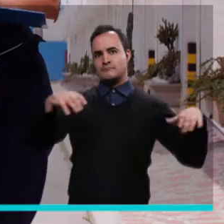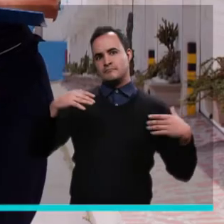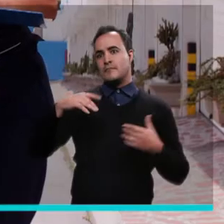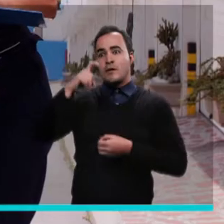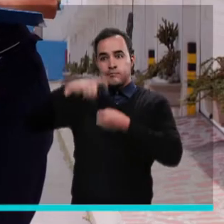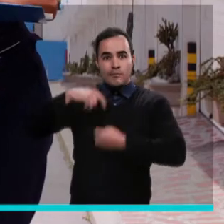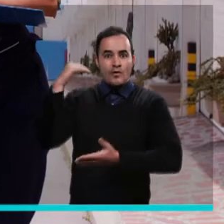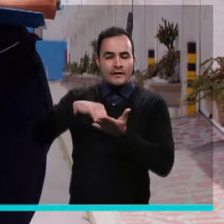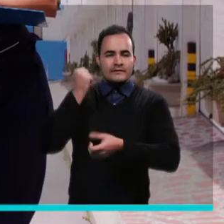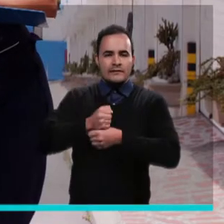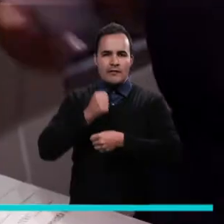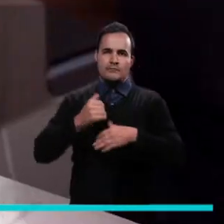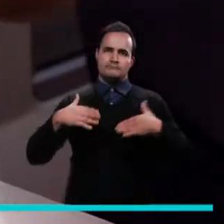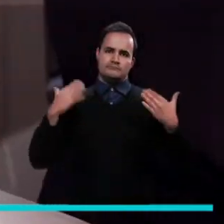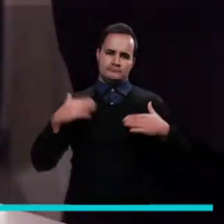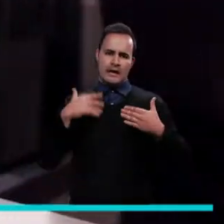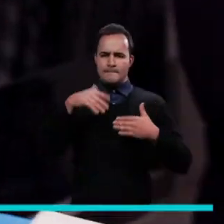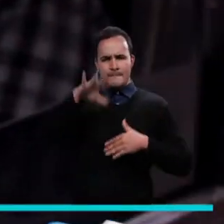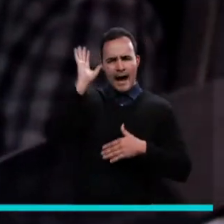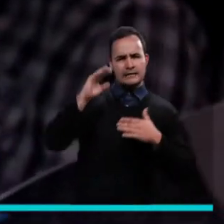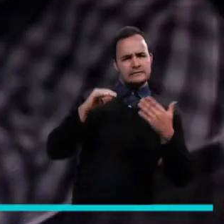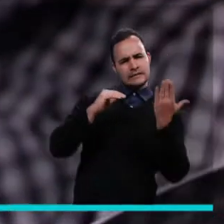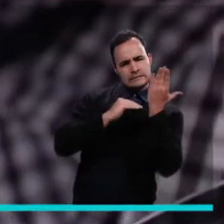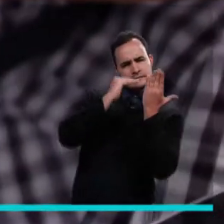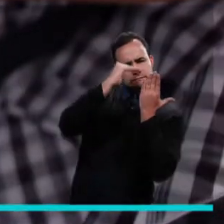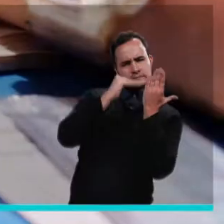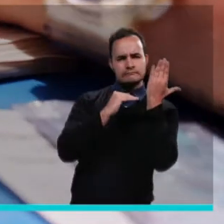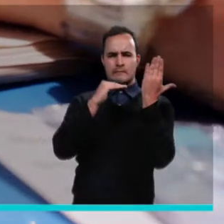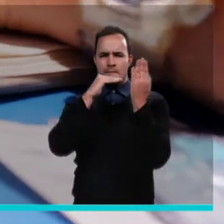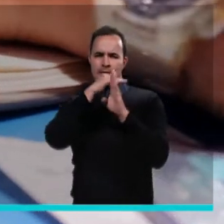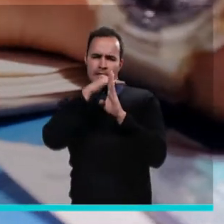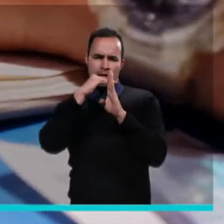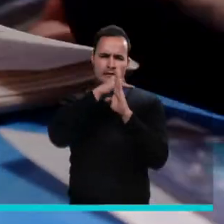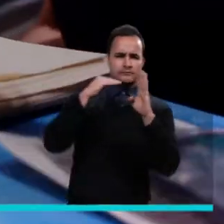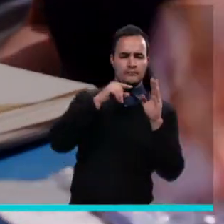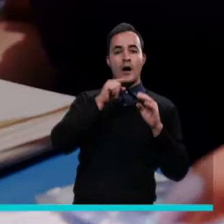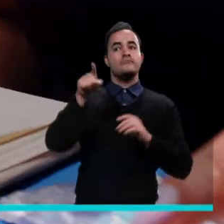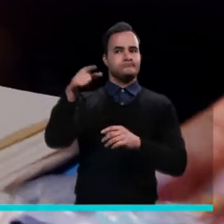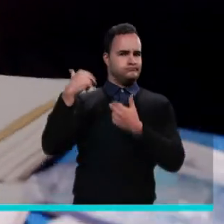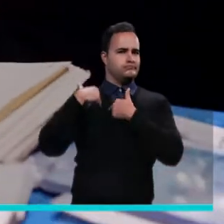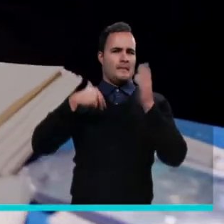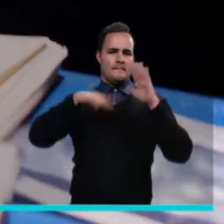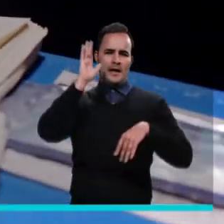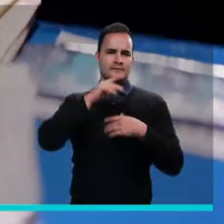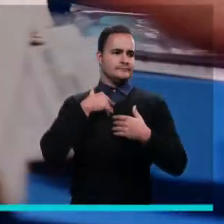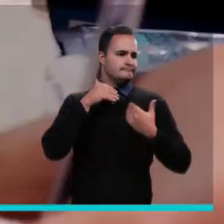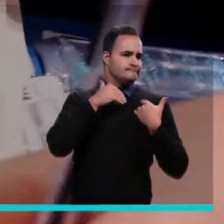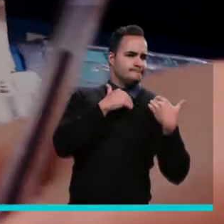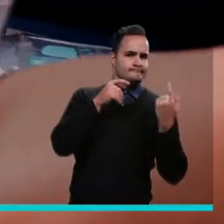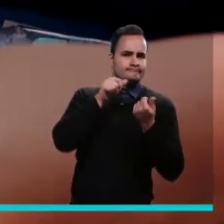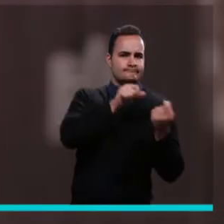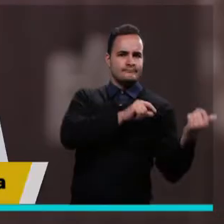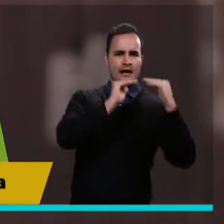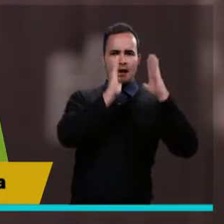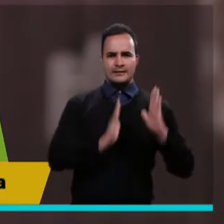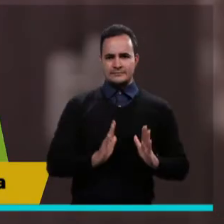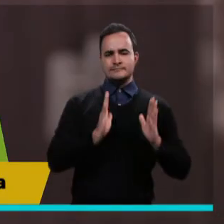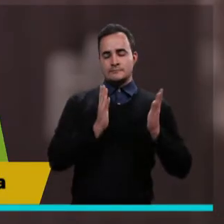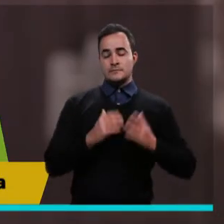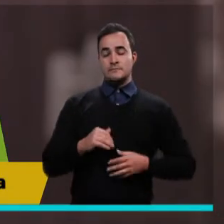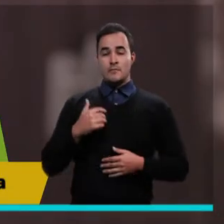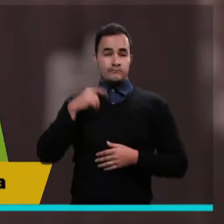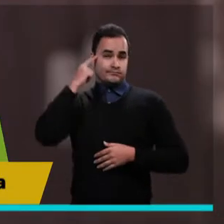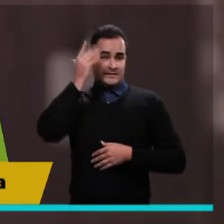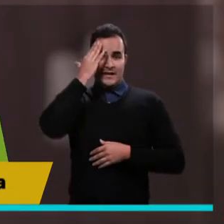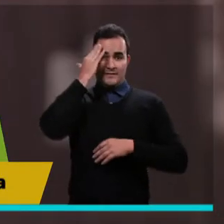son de clase media, media baja, madres cabezas de familia, y aquí, como se trabaja 7.24,